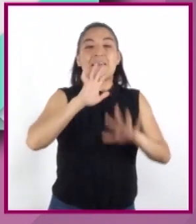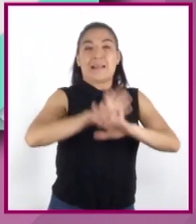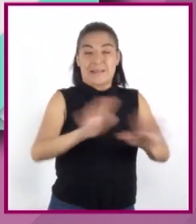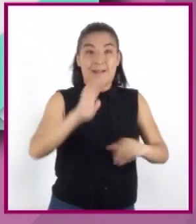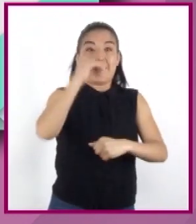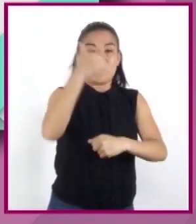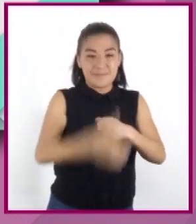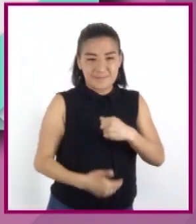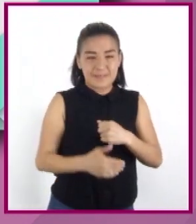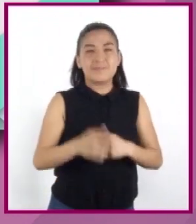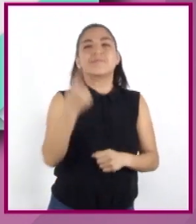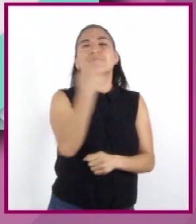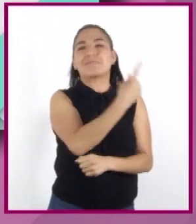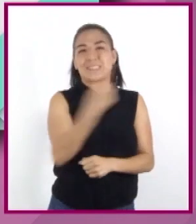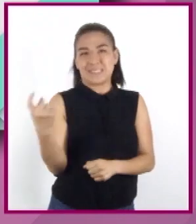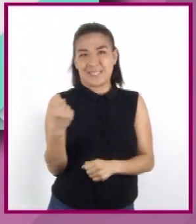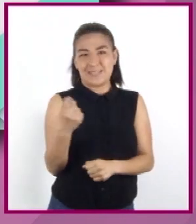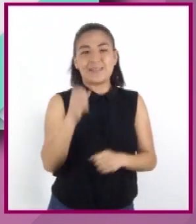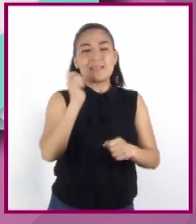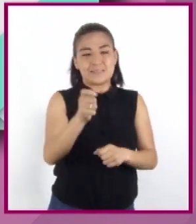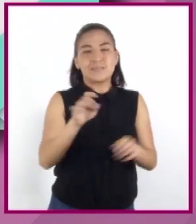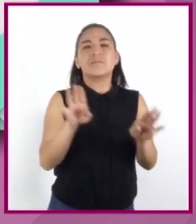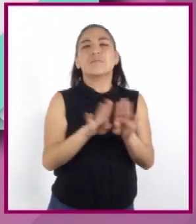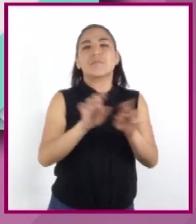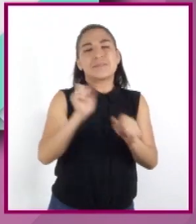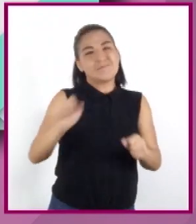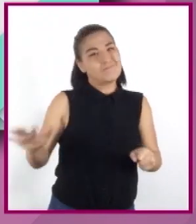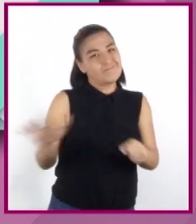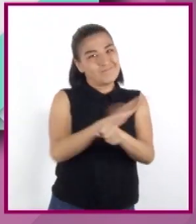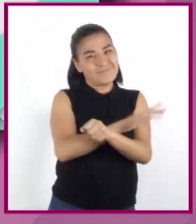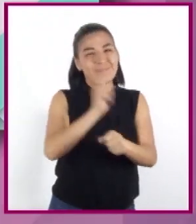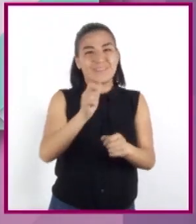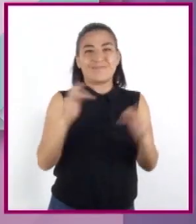obtenido 100, que representa el 100% de carga.